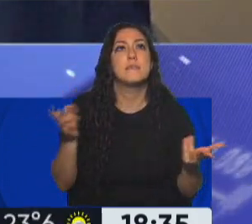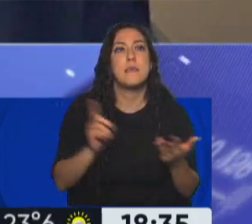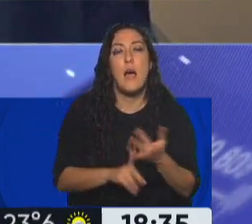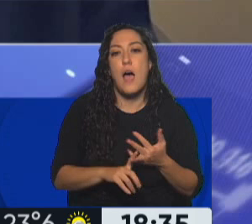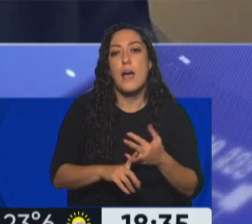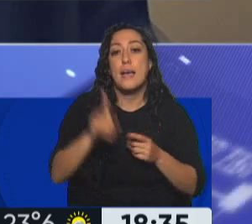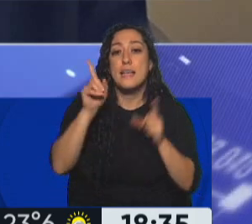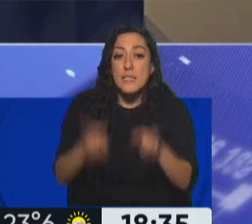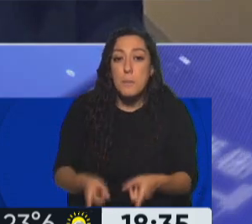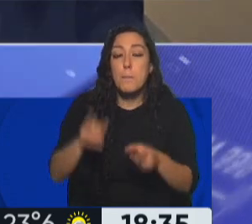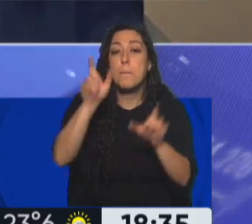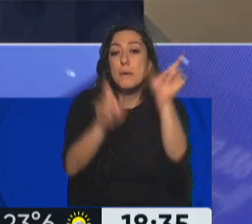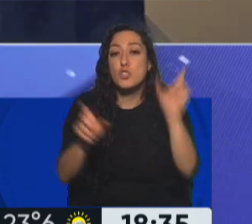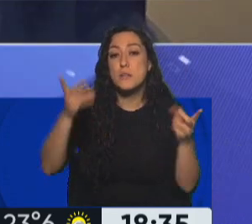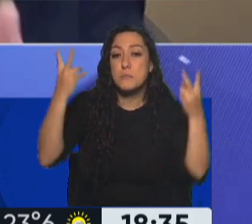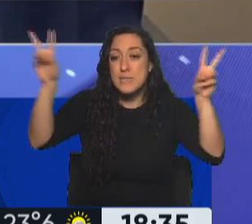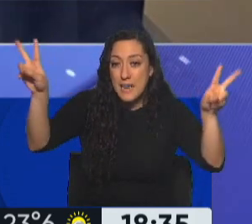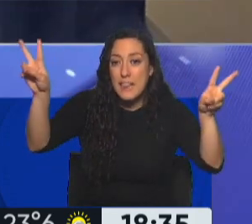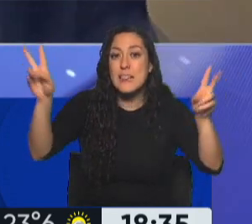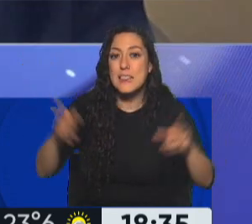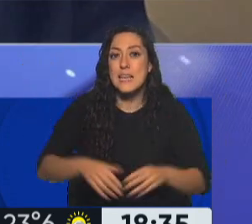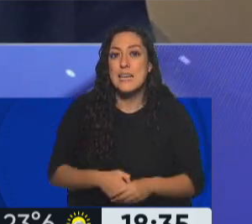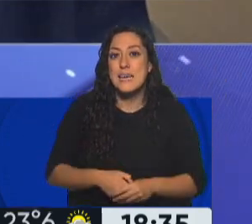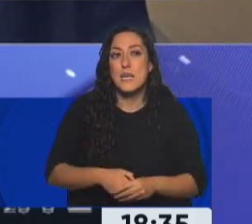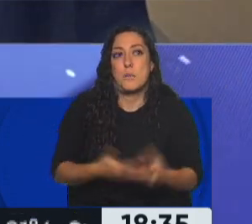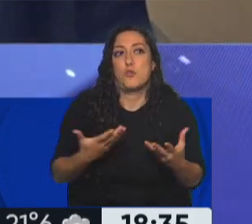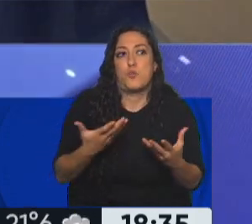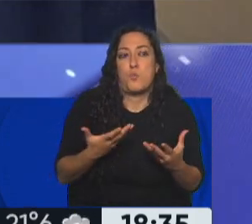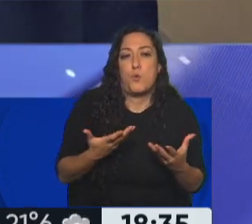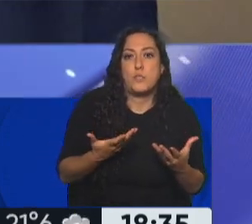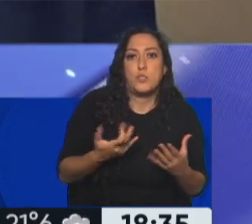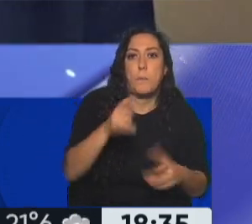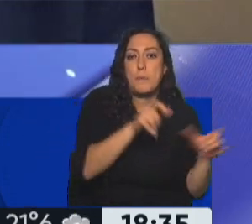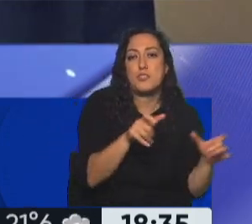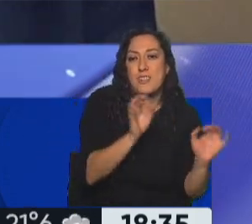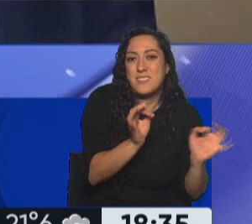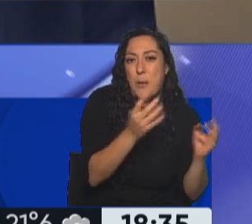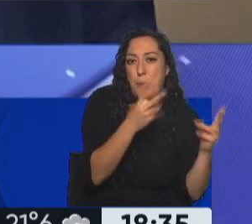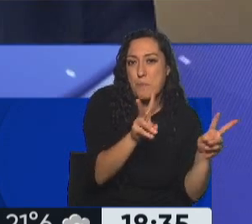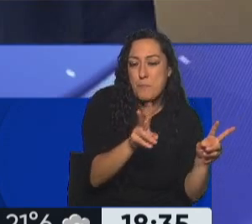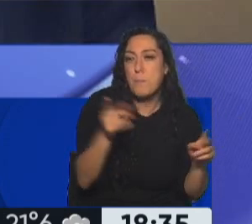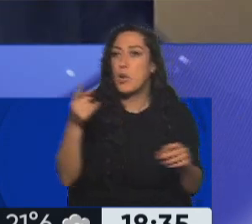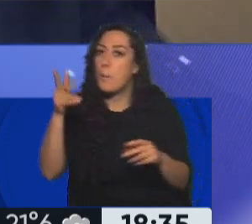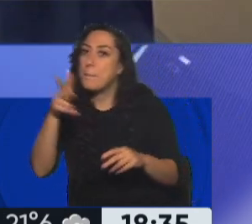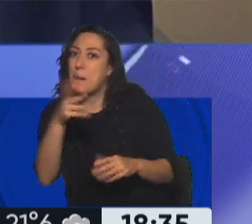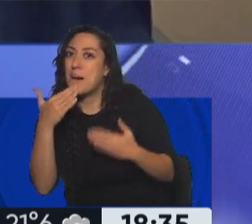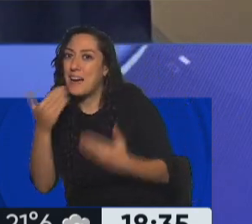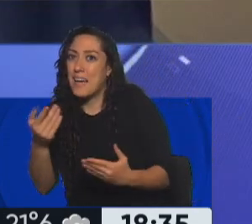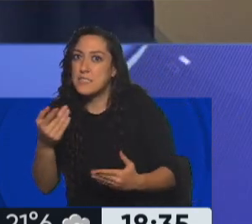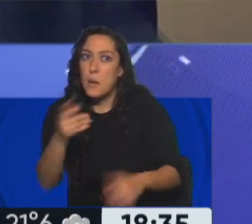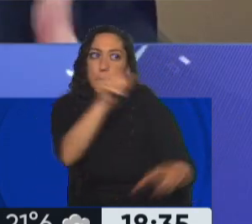los migrantes, que ciertamente que estaba, pero el Papa logró ponerlo en agenda, y creo que no solo ponerlo en agenda, sino que logró que muchos